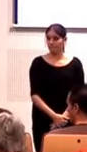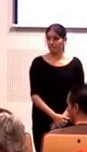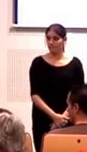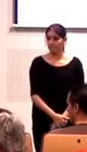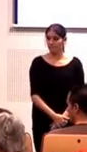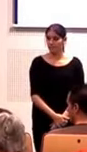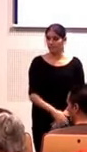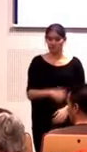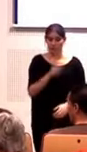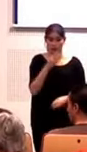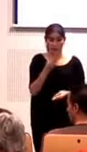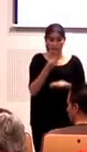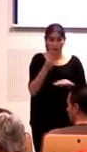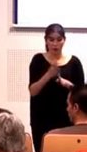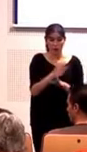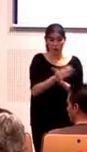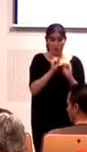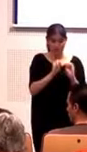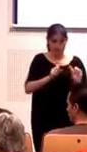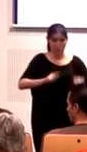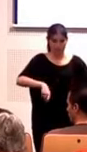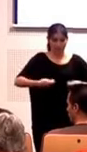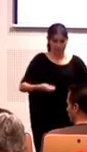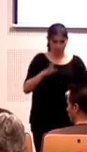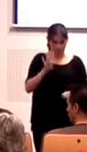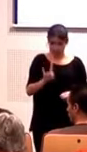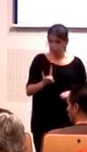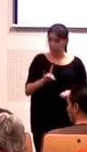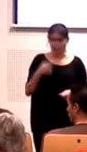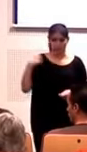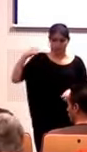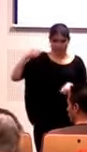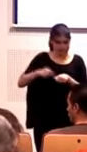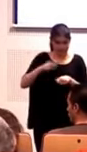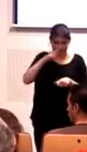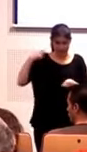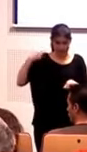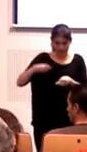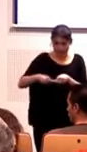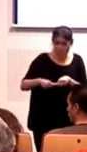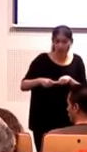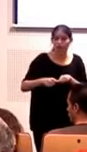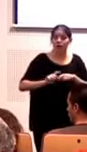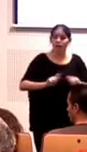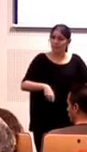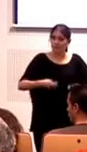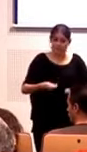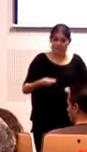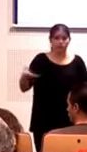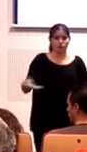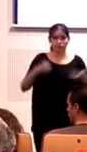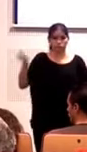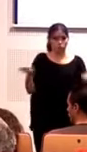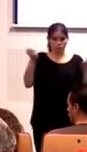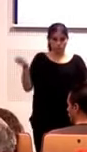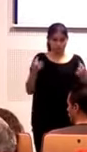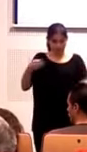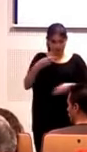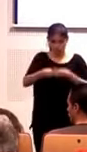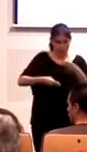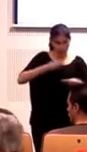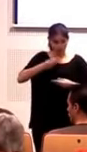la mejor manera de prevenir, aparte del preservativo, que ha sido lo que siempre se sigue promocionando, ¿no?, que se